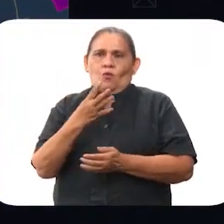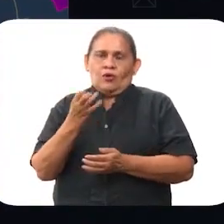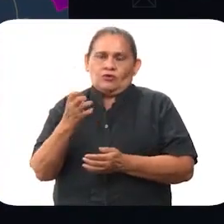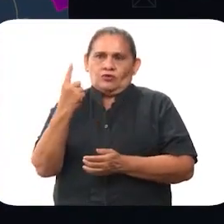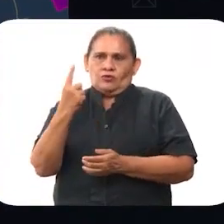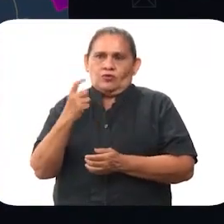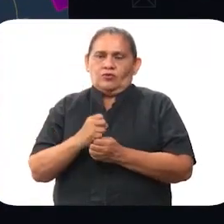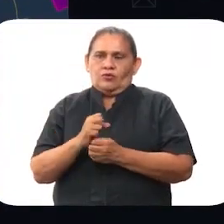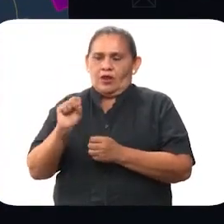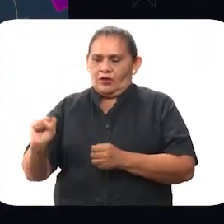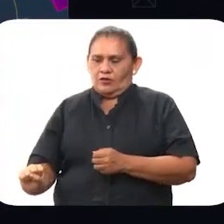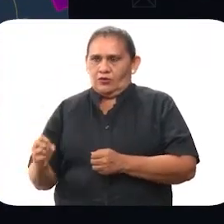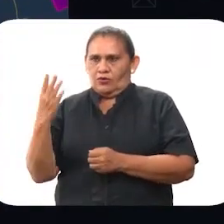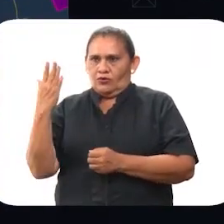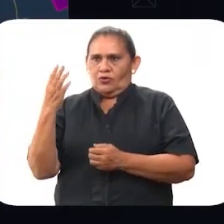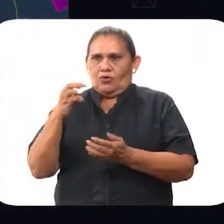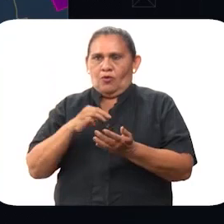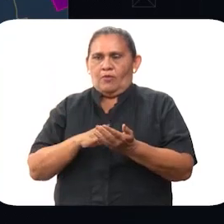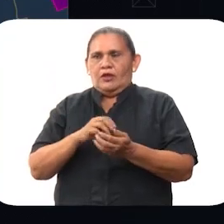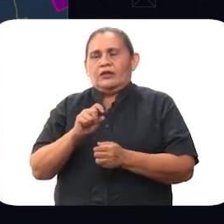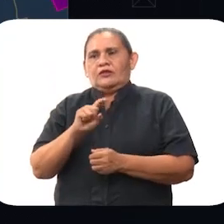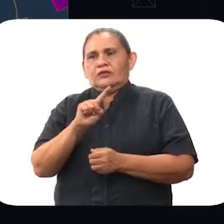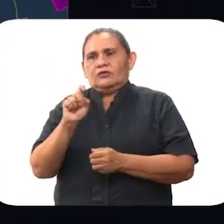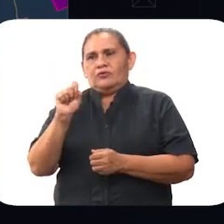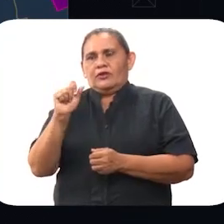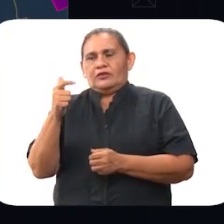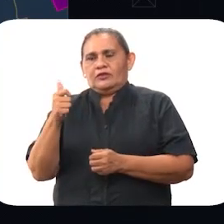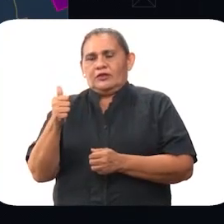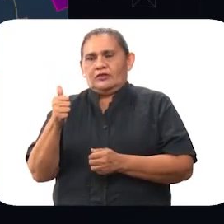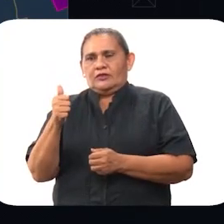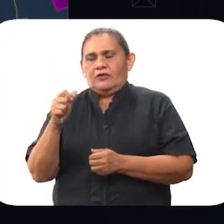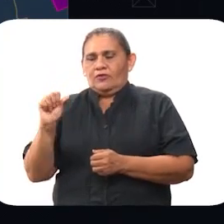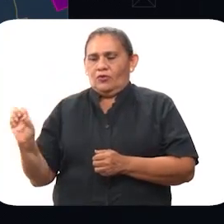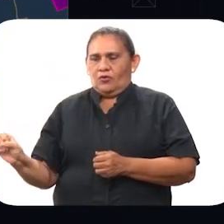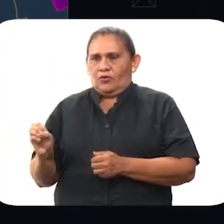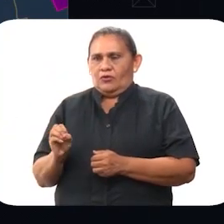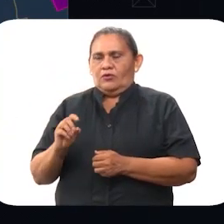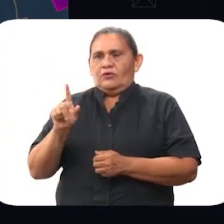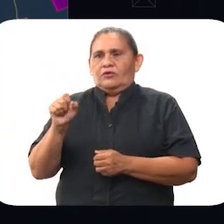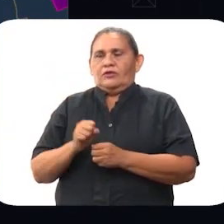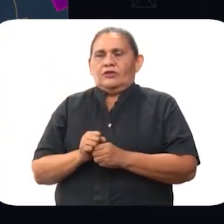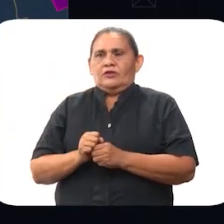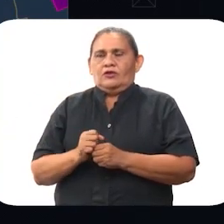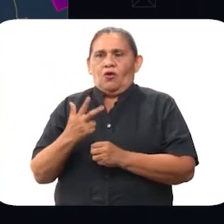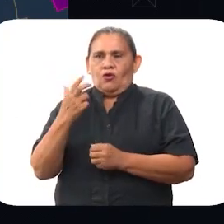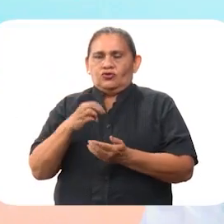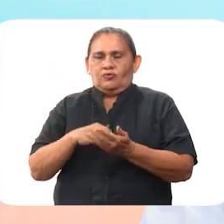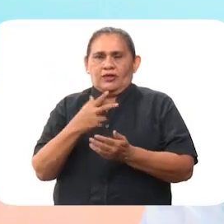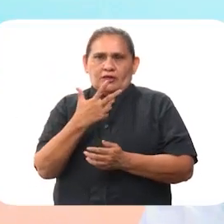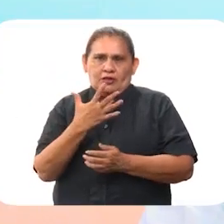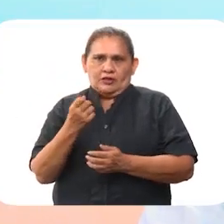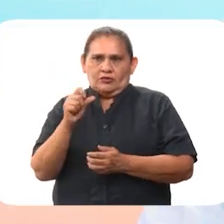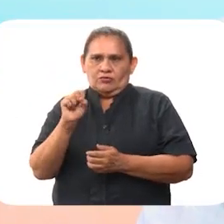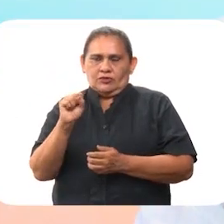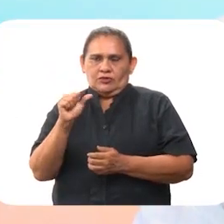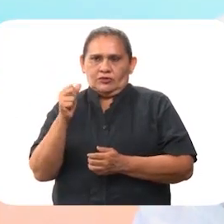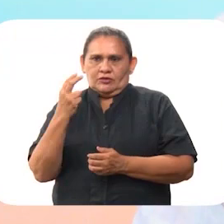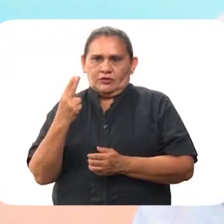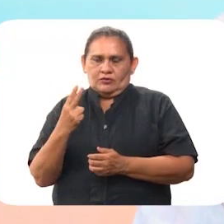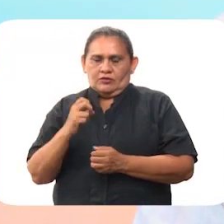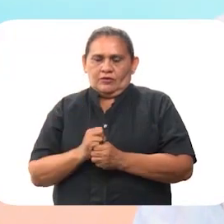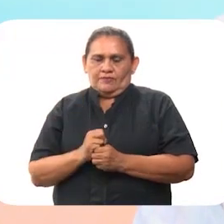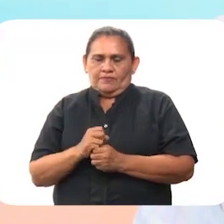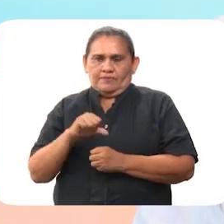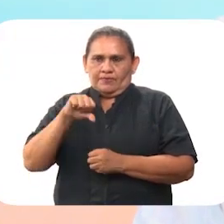nojolil, 8,562 tu chikenil. Y chile solciebak tsaik ohel bile, behlai kim 15 juntulul mak. Letio be